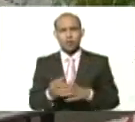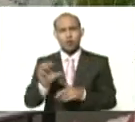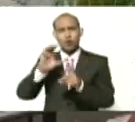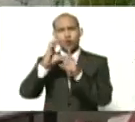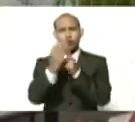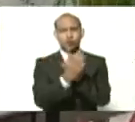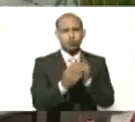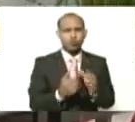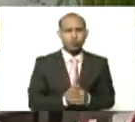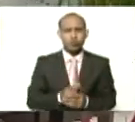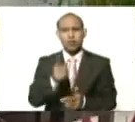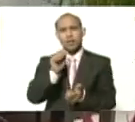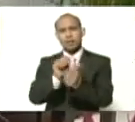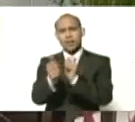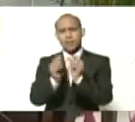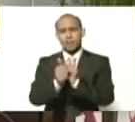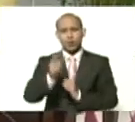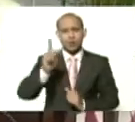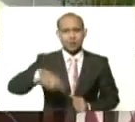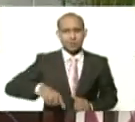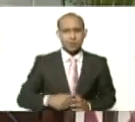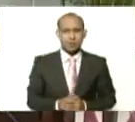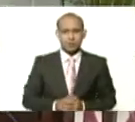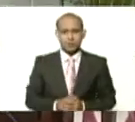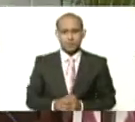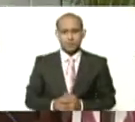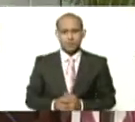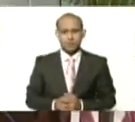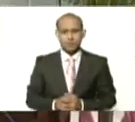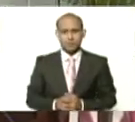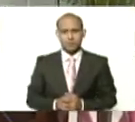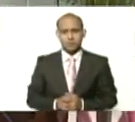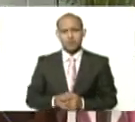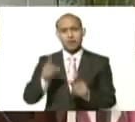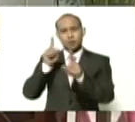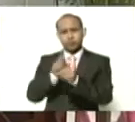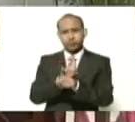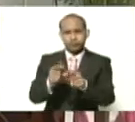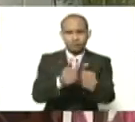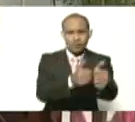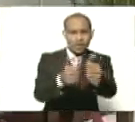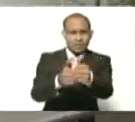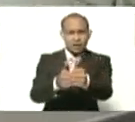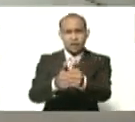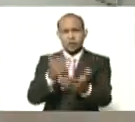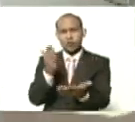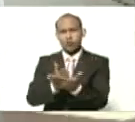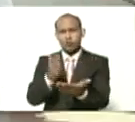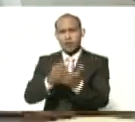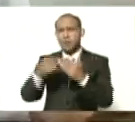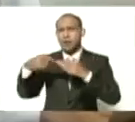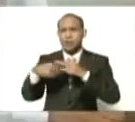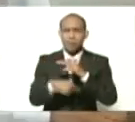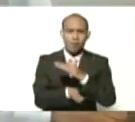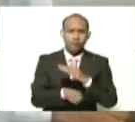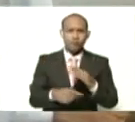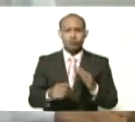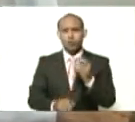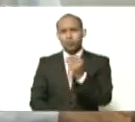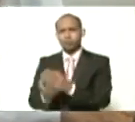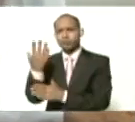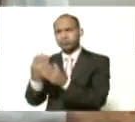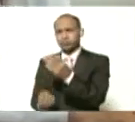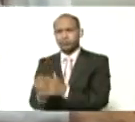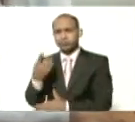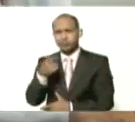cultura y el deporte. El seguimiento riguroso para la implementación de este